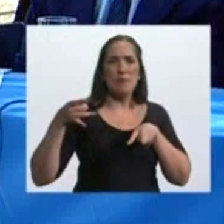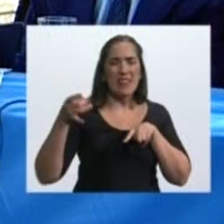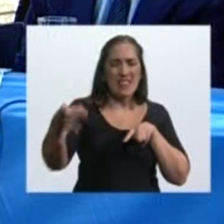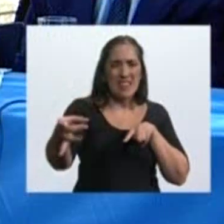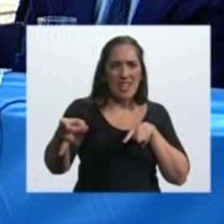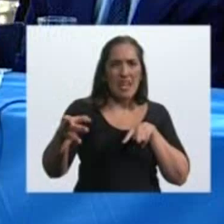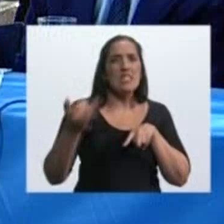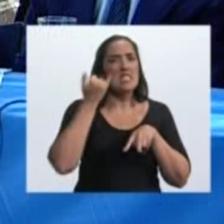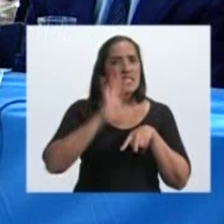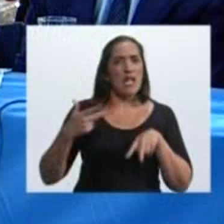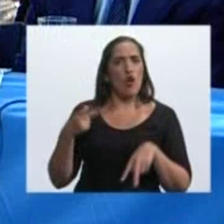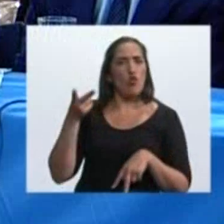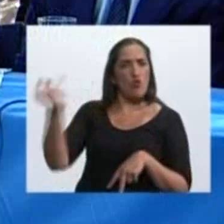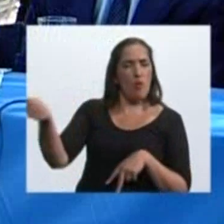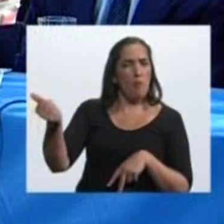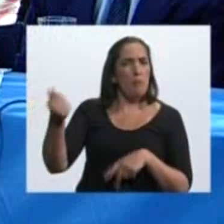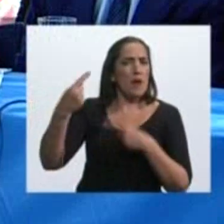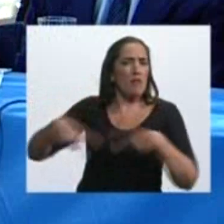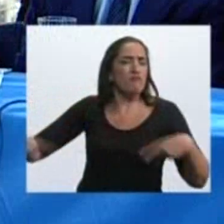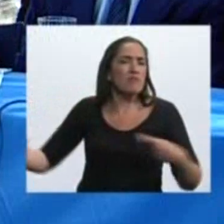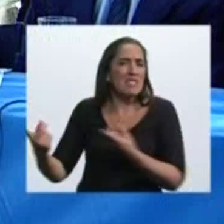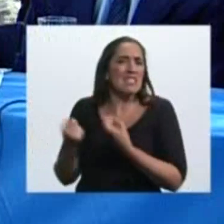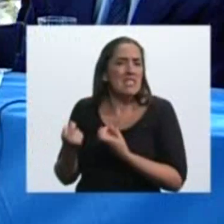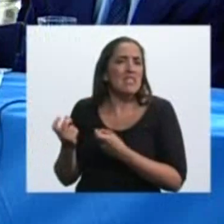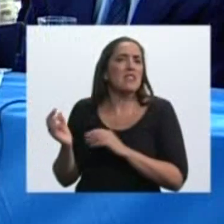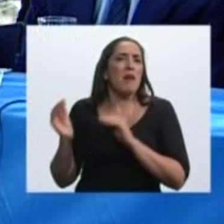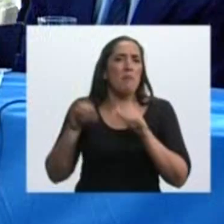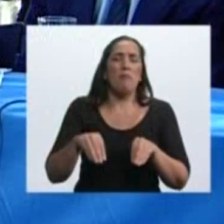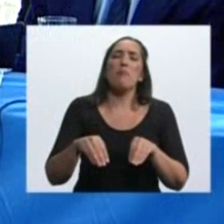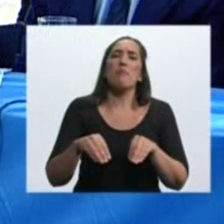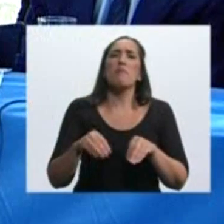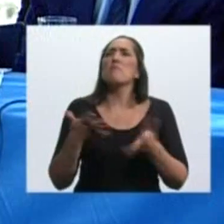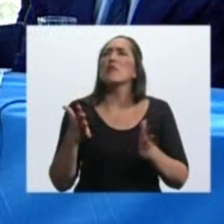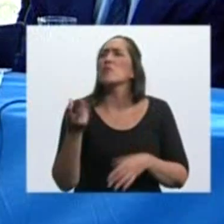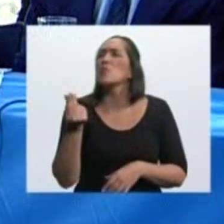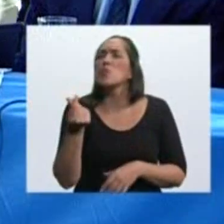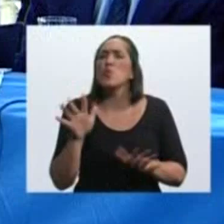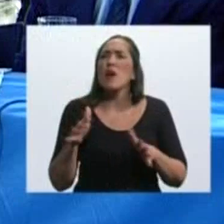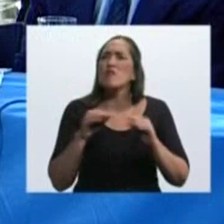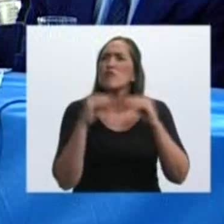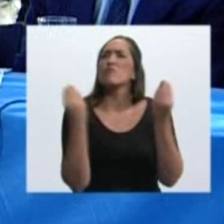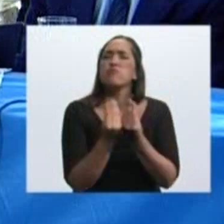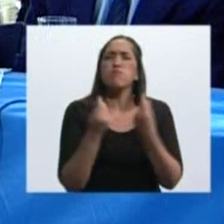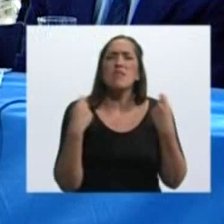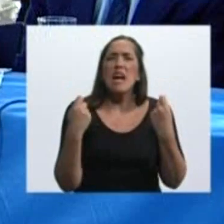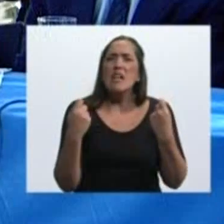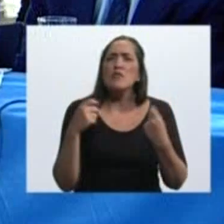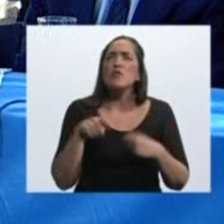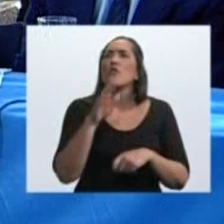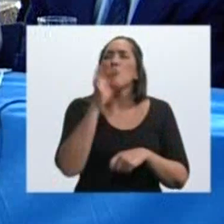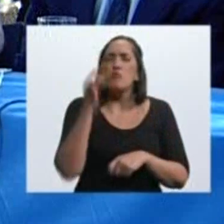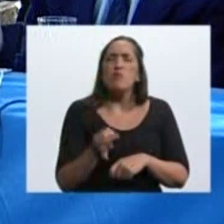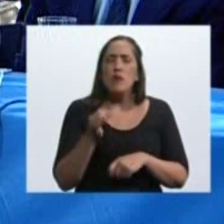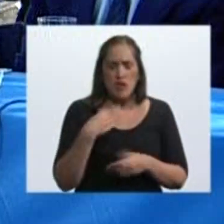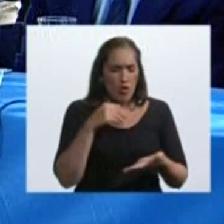ya también hemos comprado el equipamiento por unos... ¿cuántos millones de dólares? Son 200... Yo